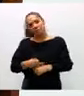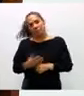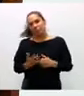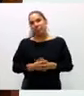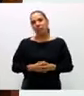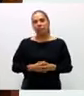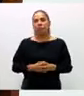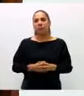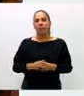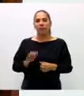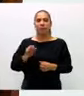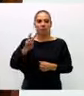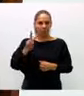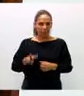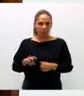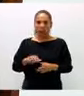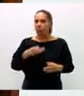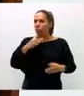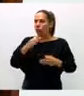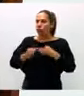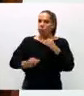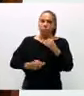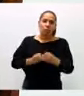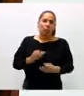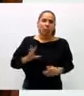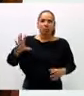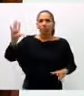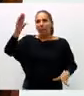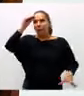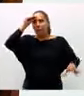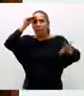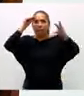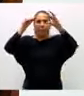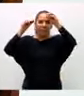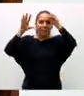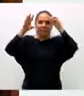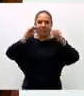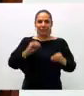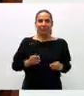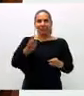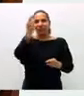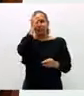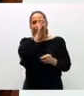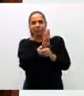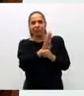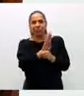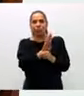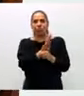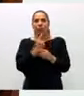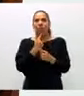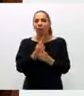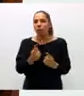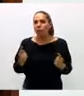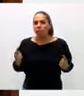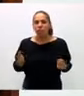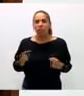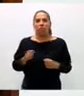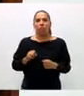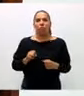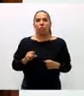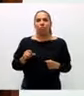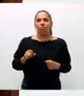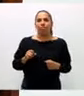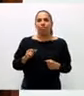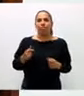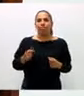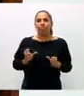y todos a hacernos cargo. Me parece que en el fraseo inicial de la pregunta, creo recordar